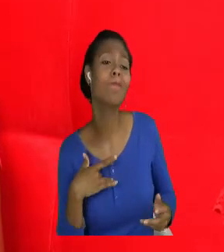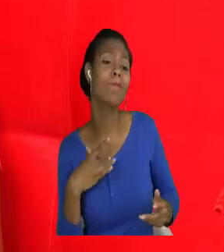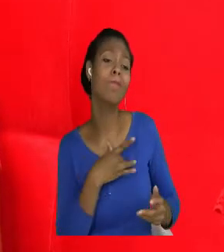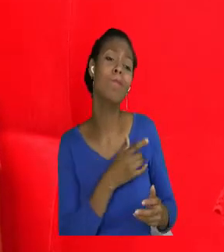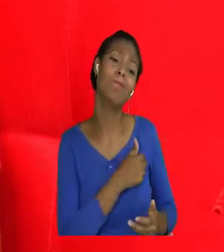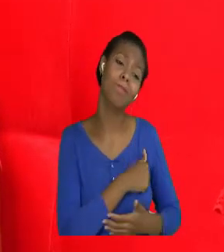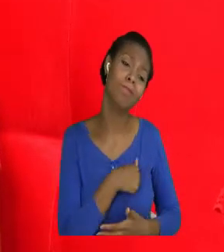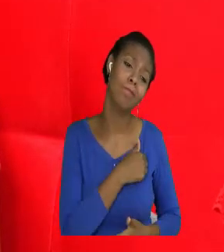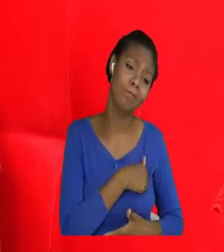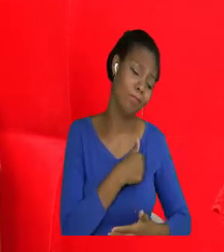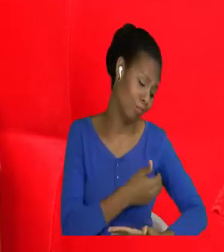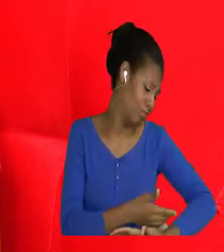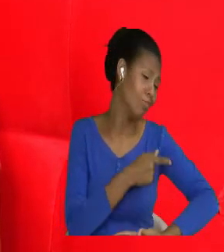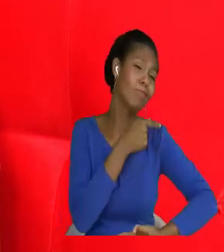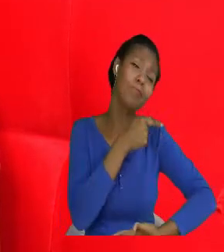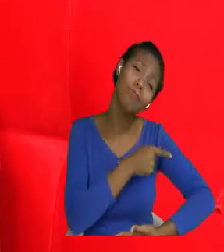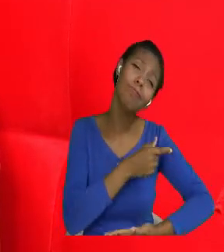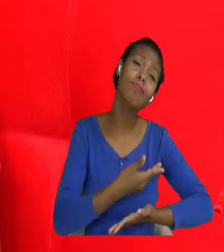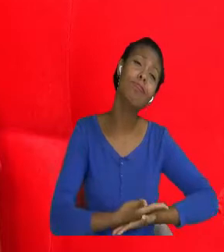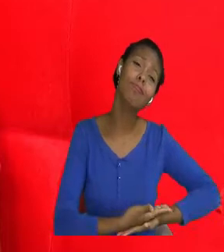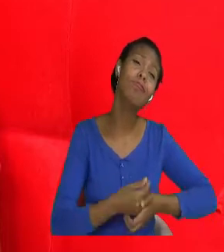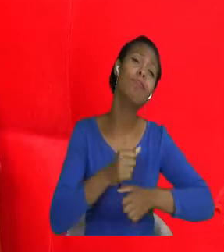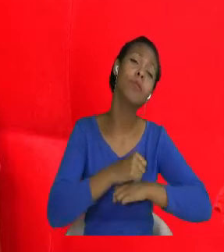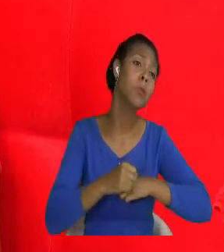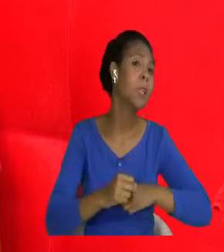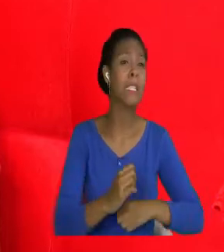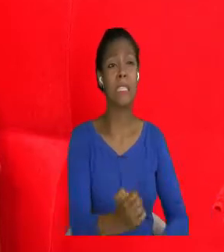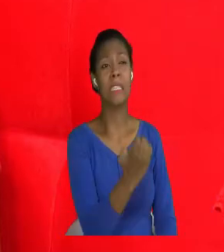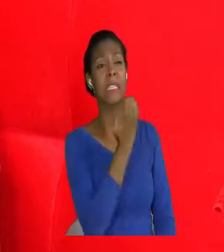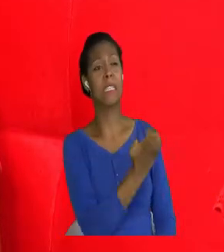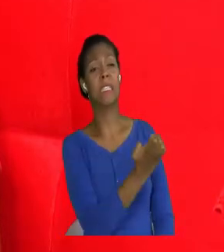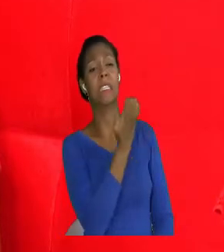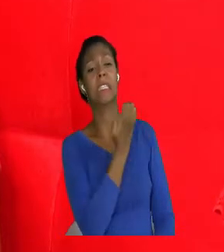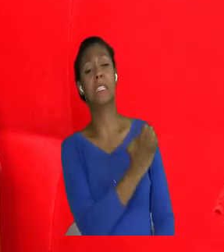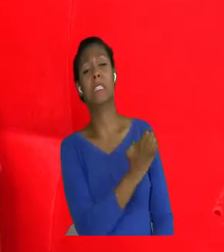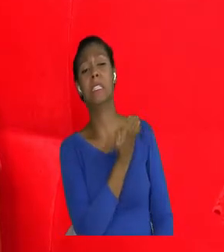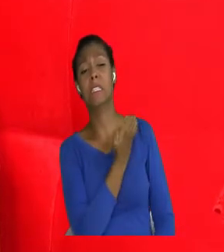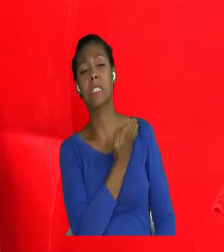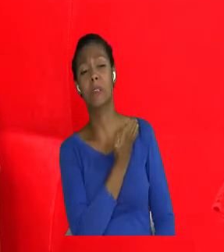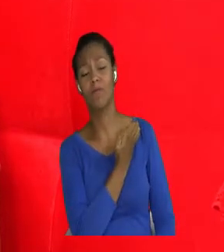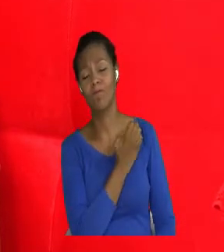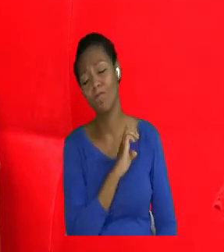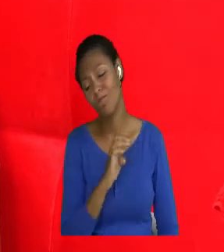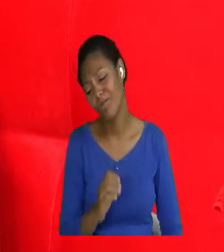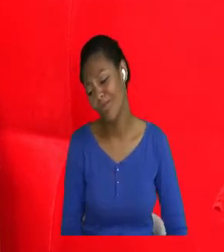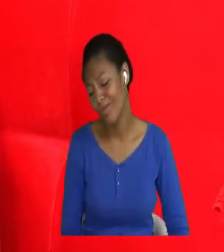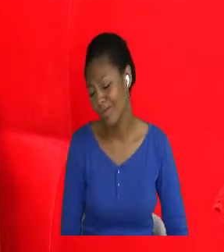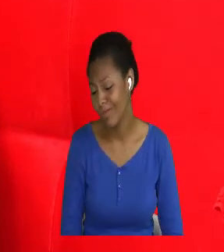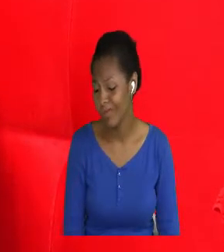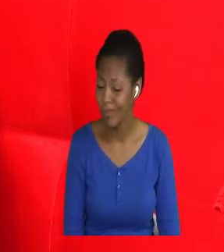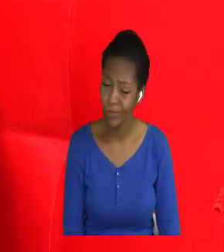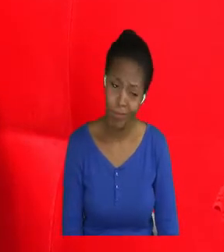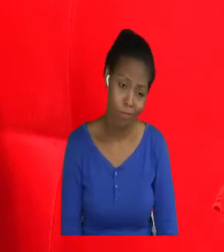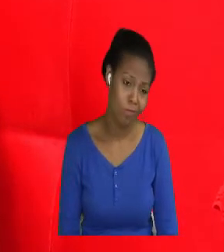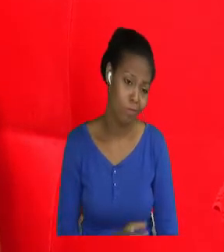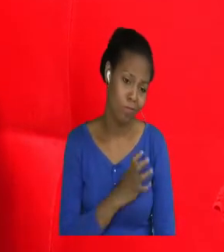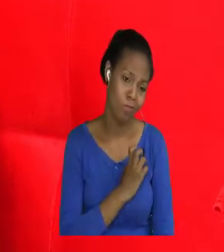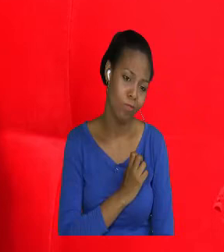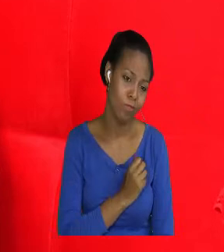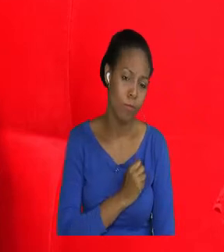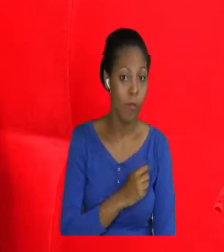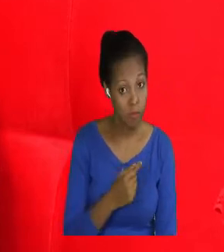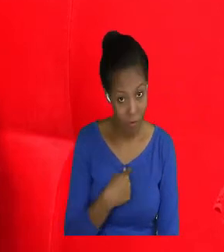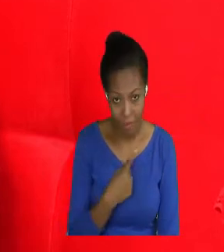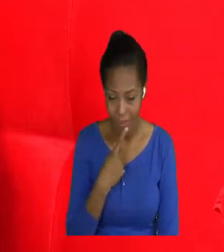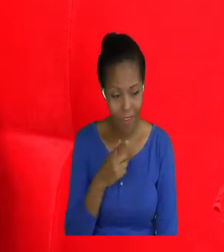esta oportunidad de cirugía, y no es posible muchas veces ni con tutelas, como comentan. O sea, no lo digo yo, lo dicen